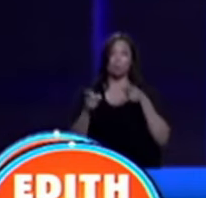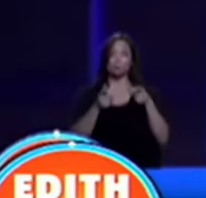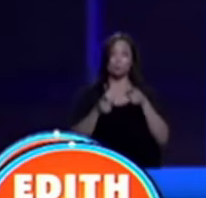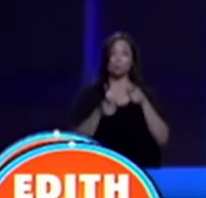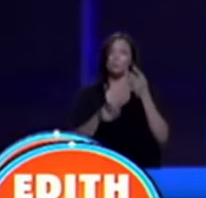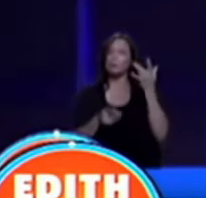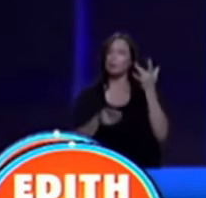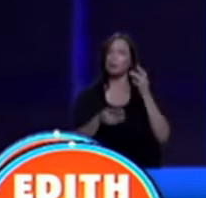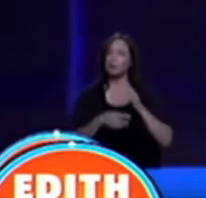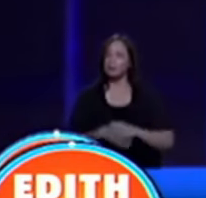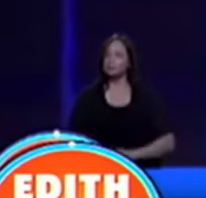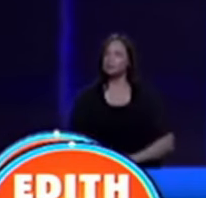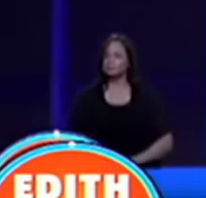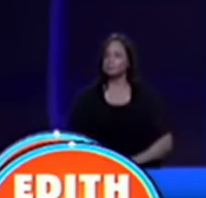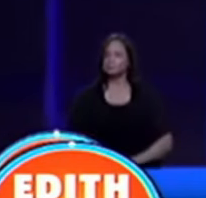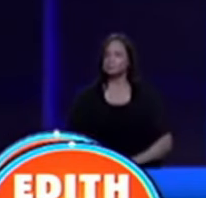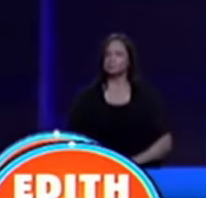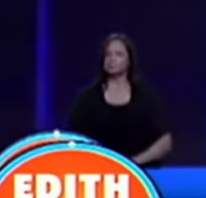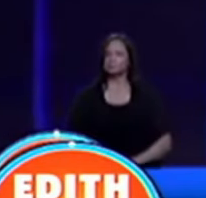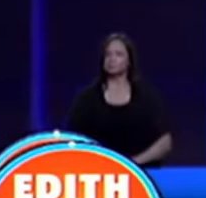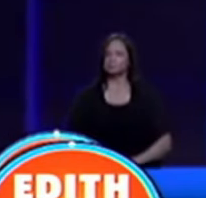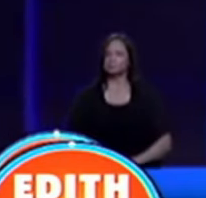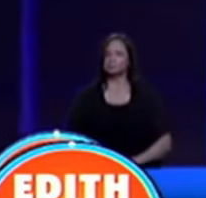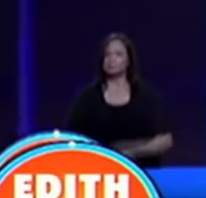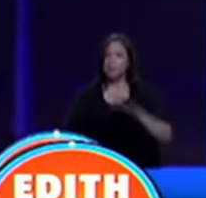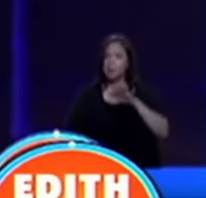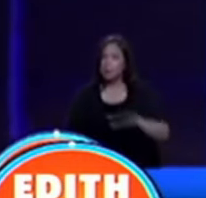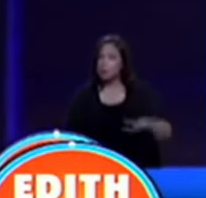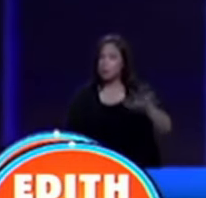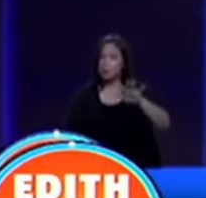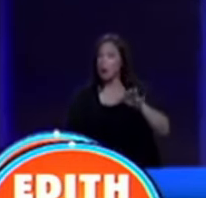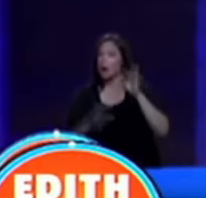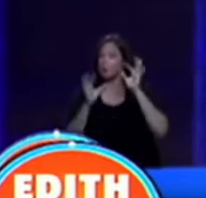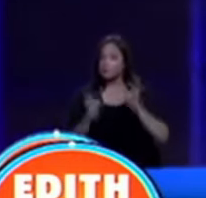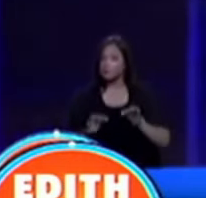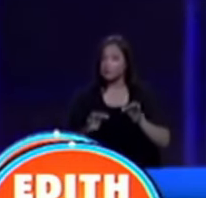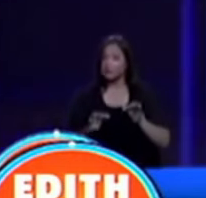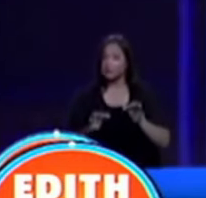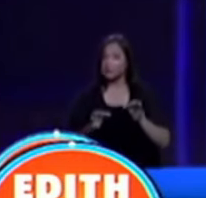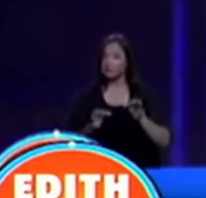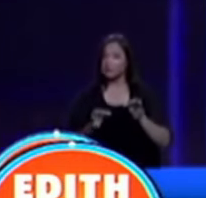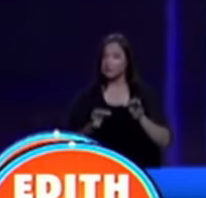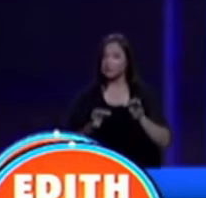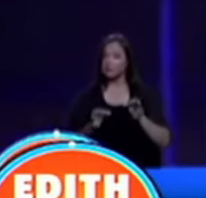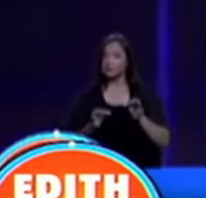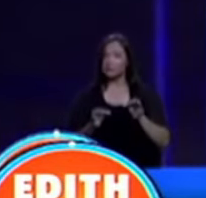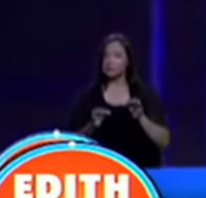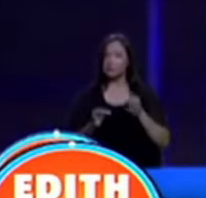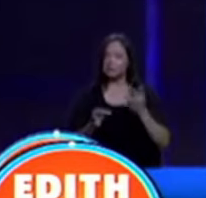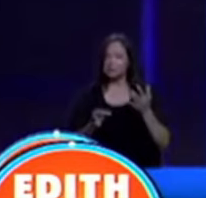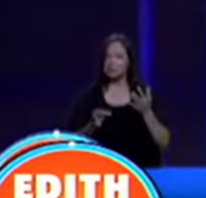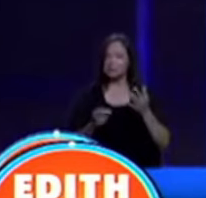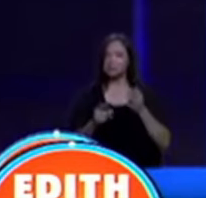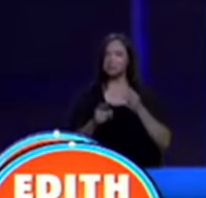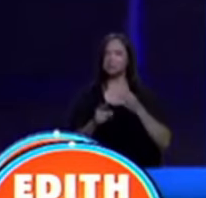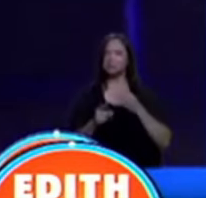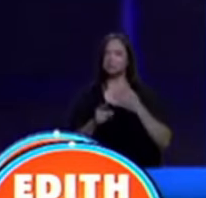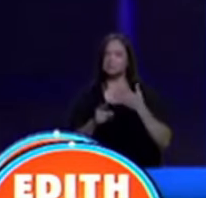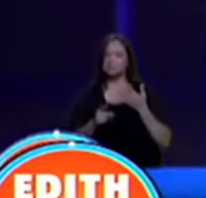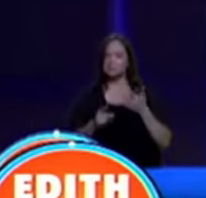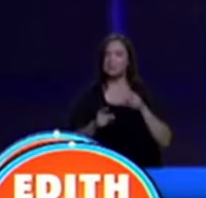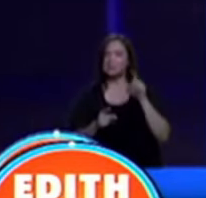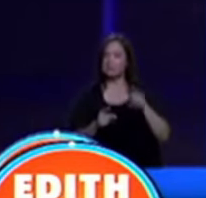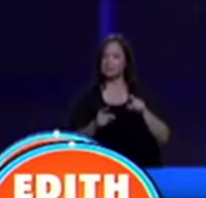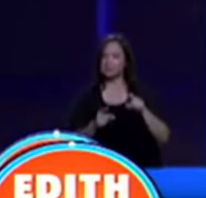que los venezolanos estén en el sistema formal dominicano. ¿Por qué no hacerlo con los haitianos? Si lo que estamos en contra es de